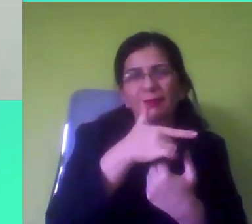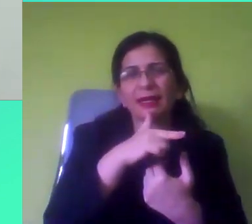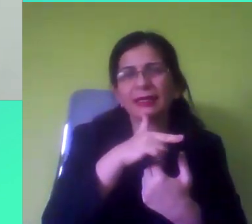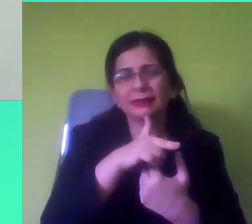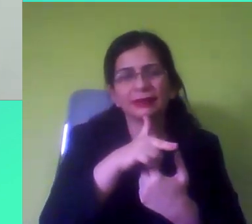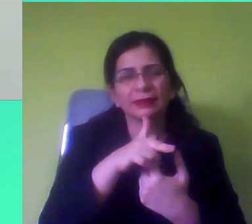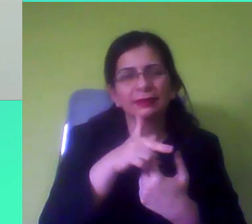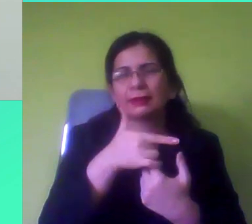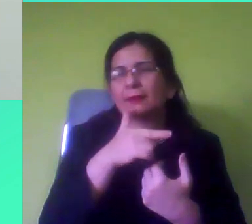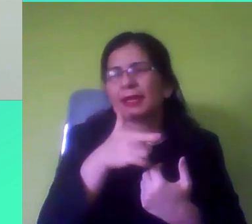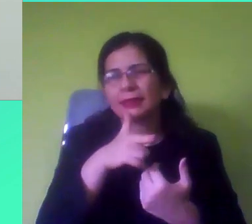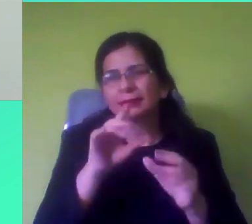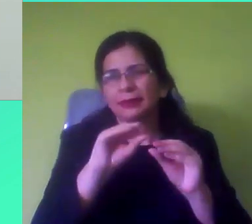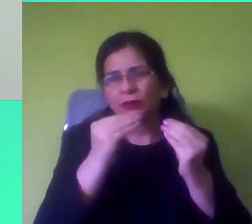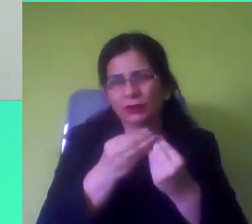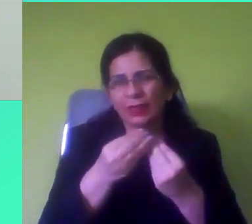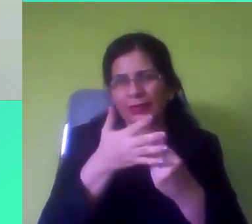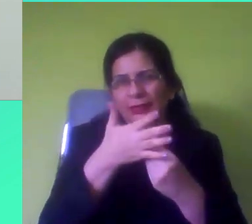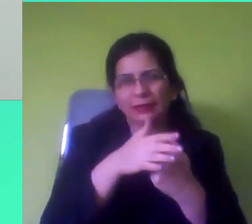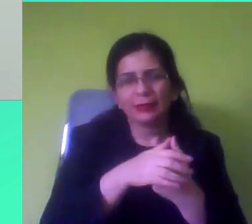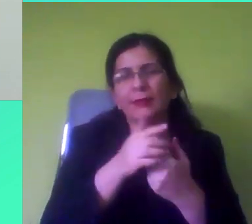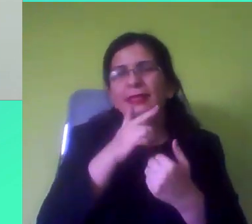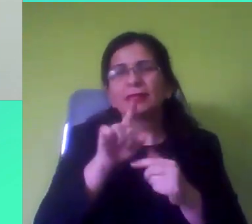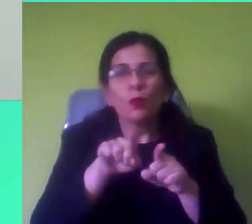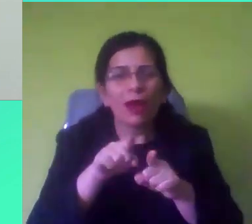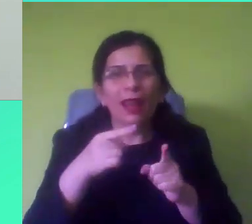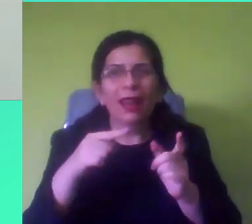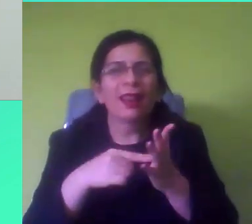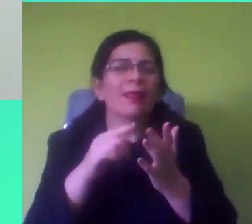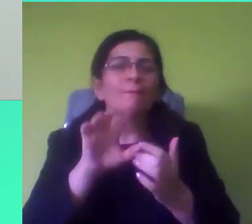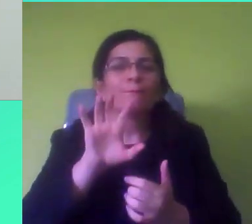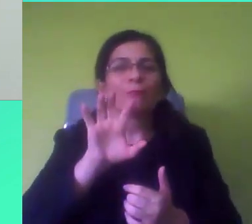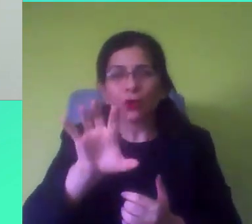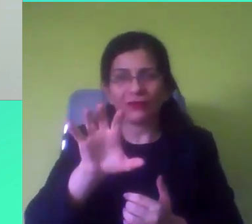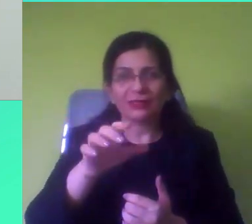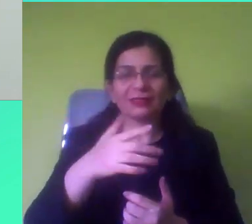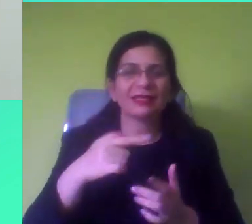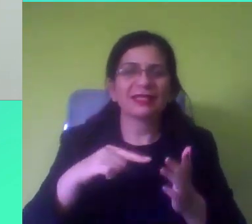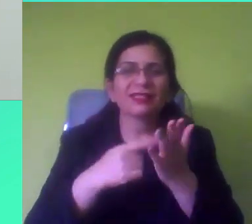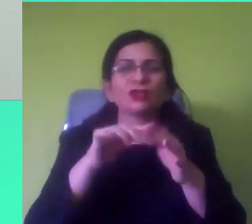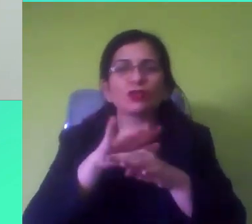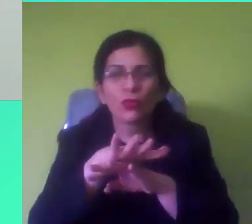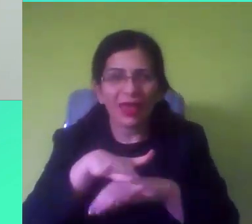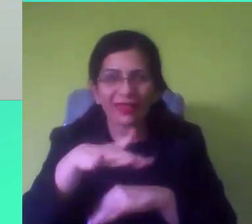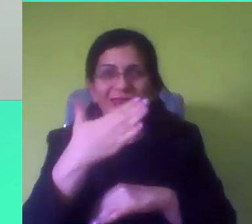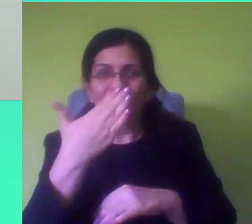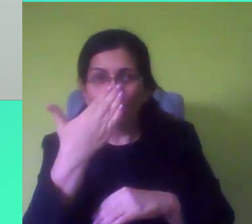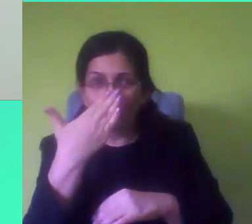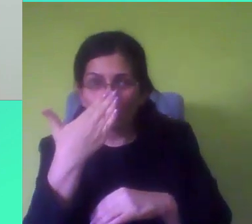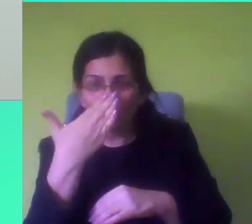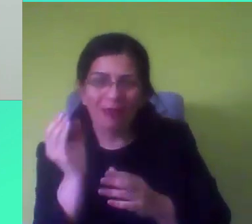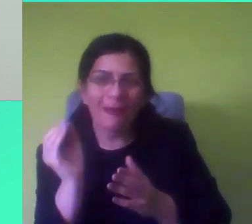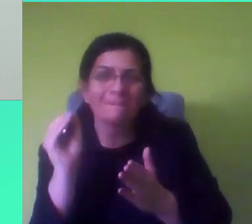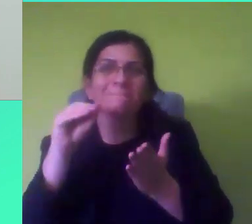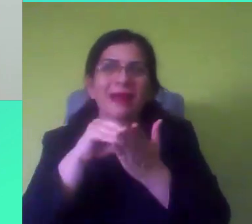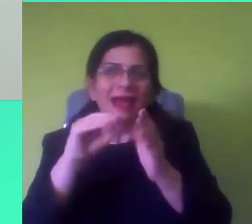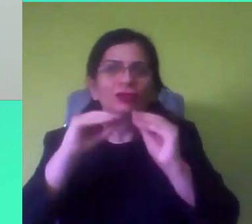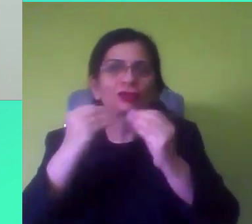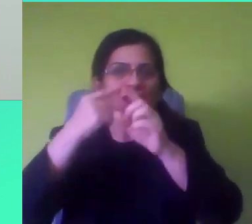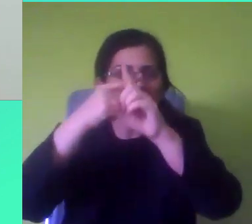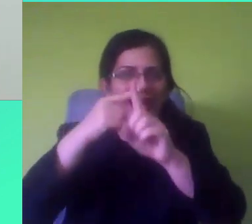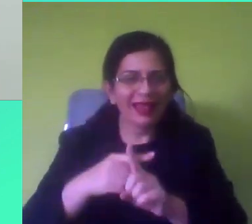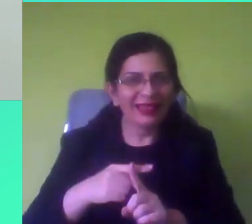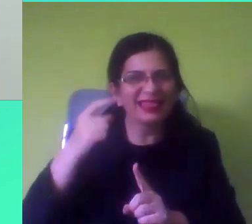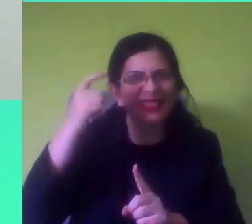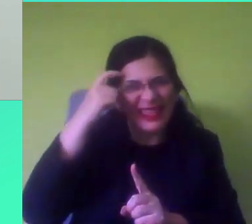10 veces lo que sería la superficie de la ciudad de Córdoba. Ese sería el número de área que